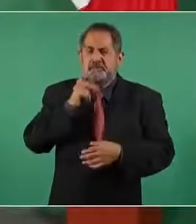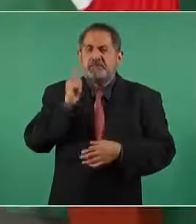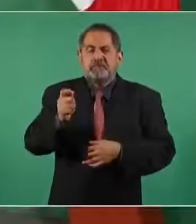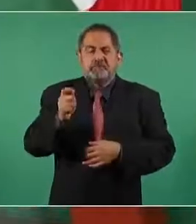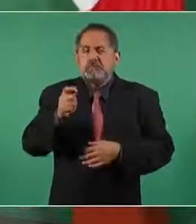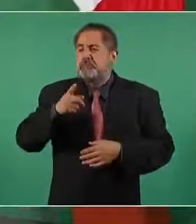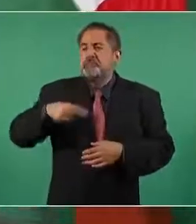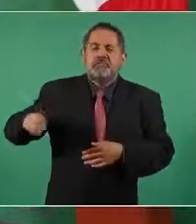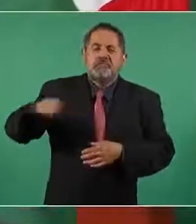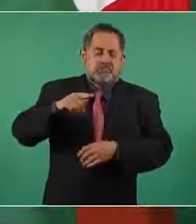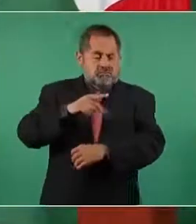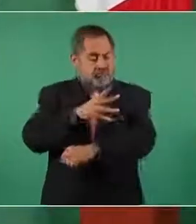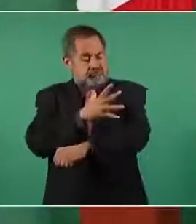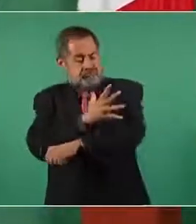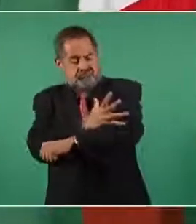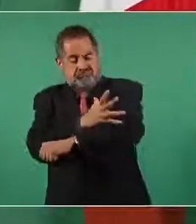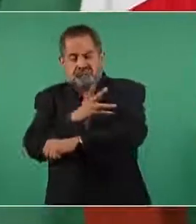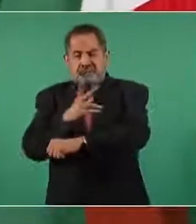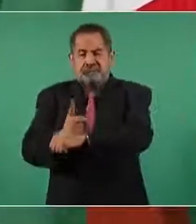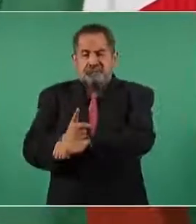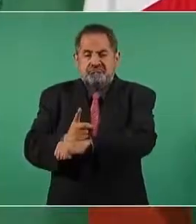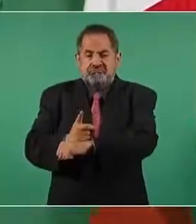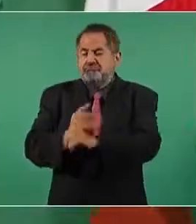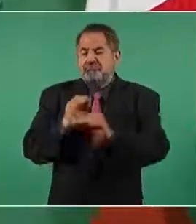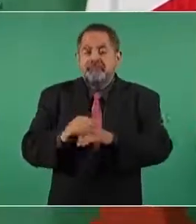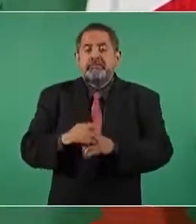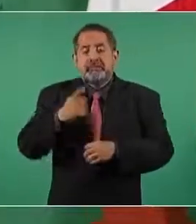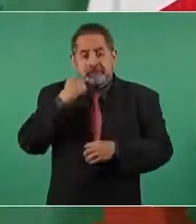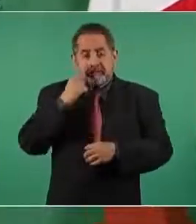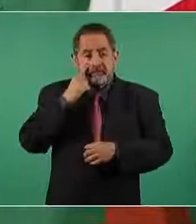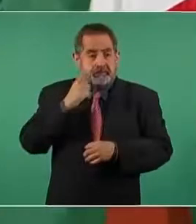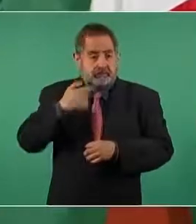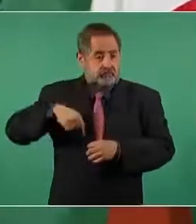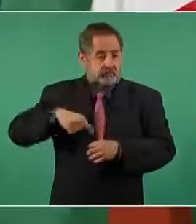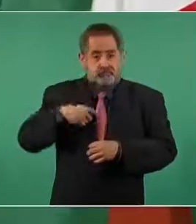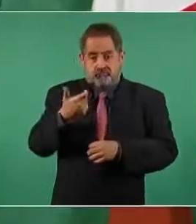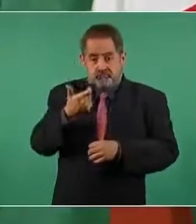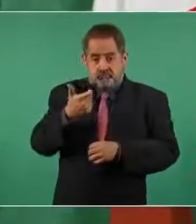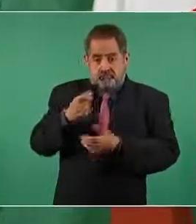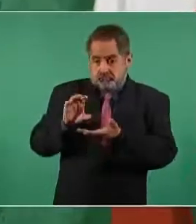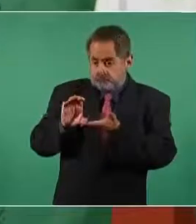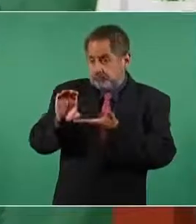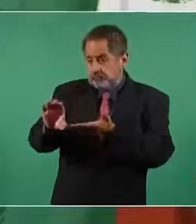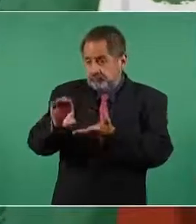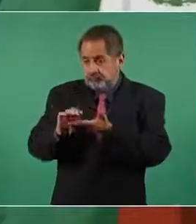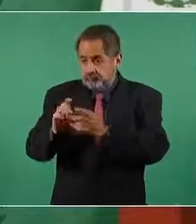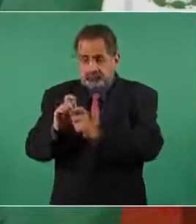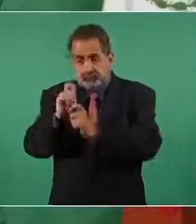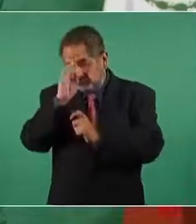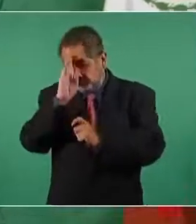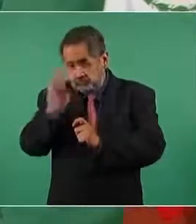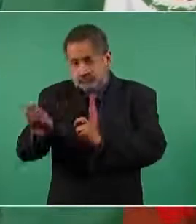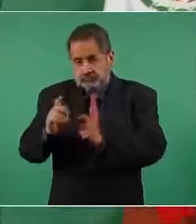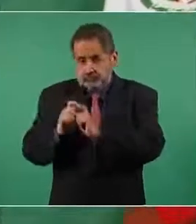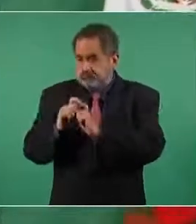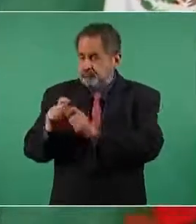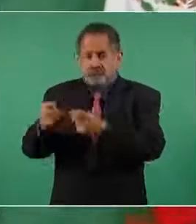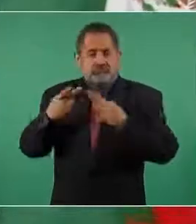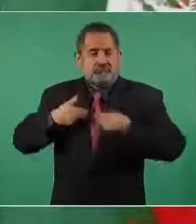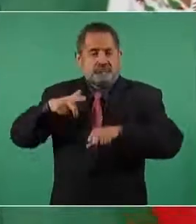la honestidad de su pueblo, estamos entregando de manera directa el apoyo, es